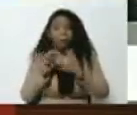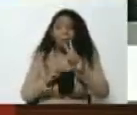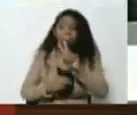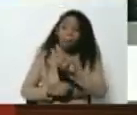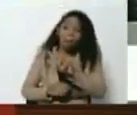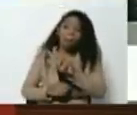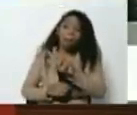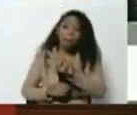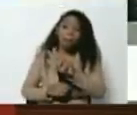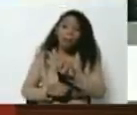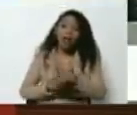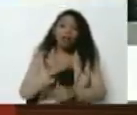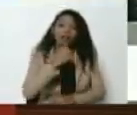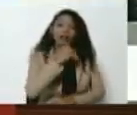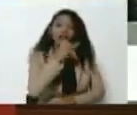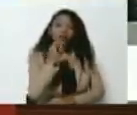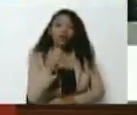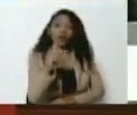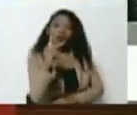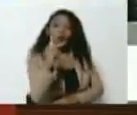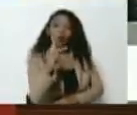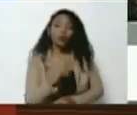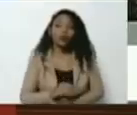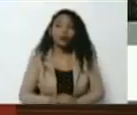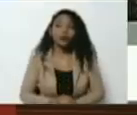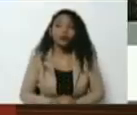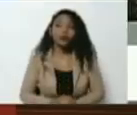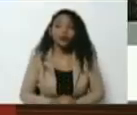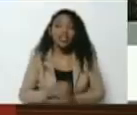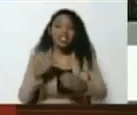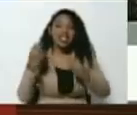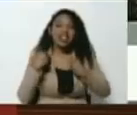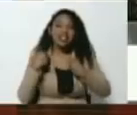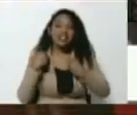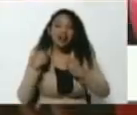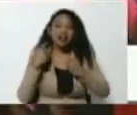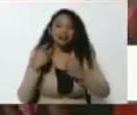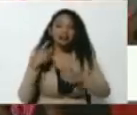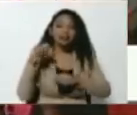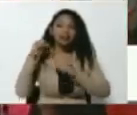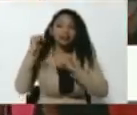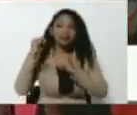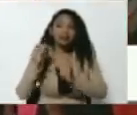De zurda conducta. ¡Que viva Lila Morillo!